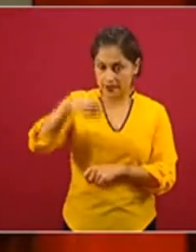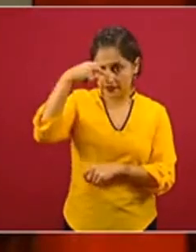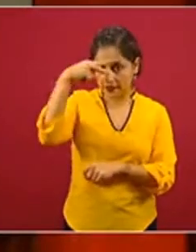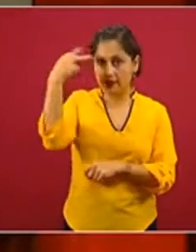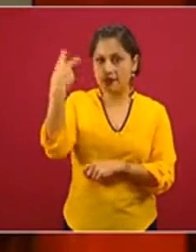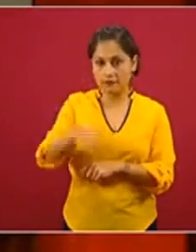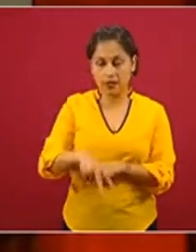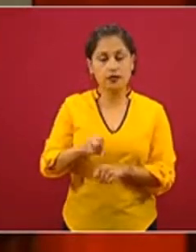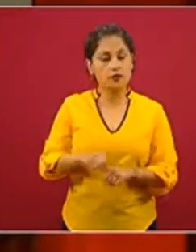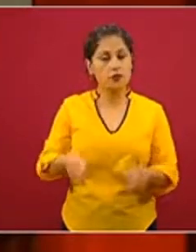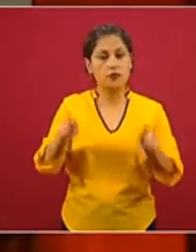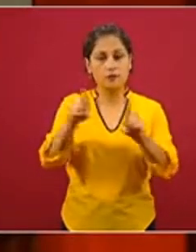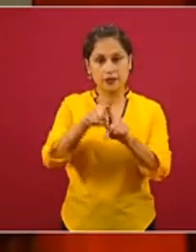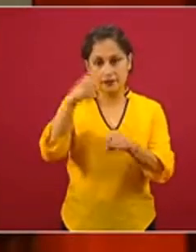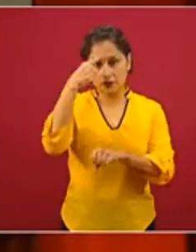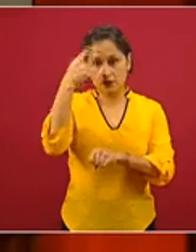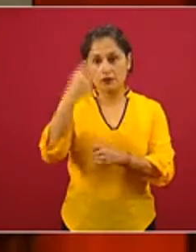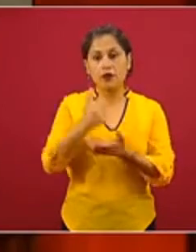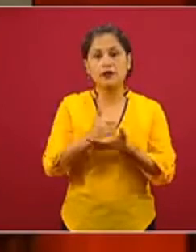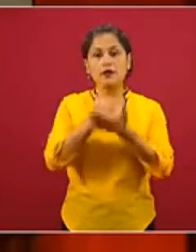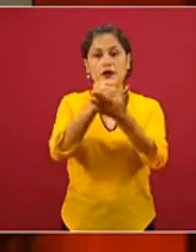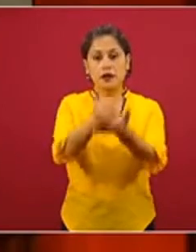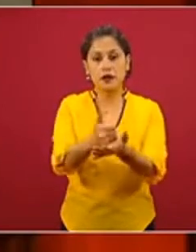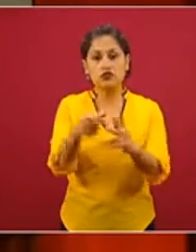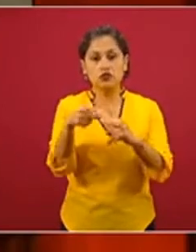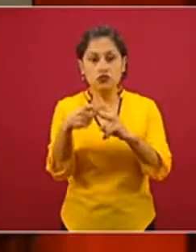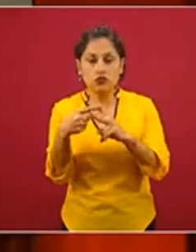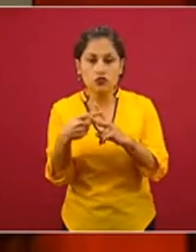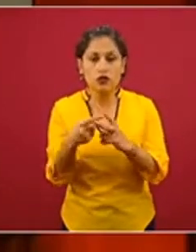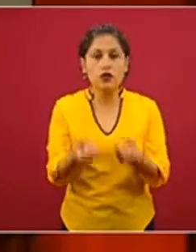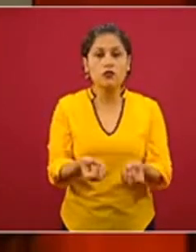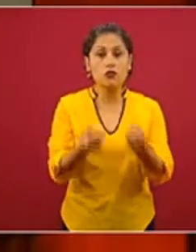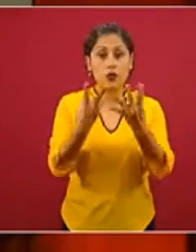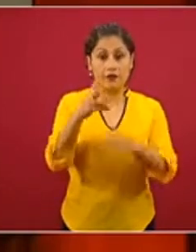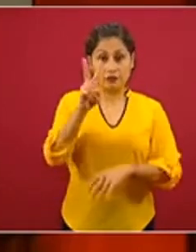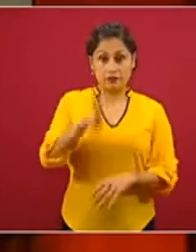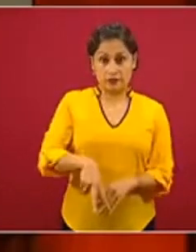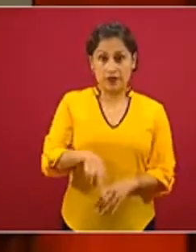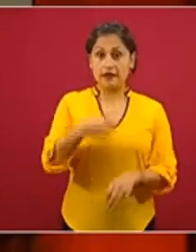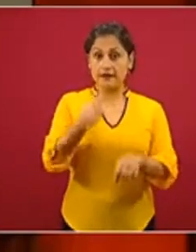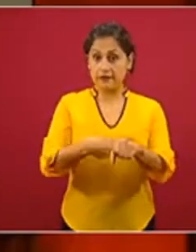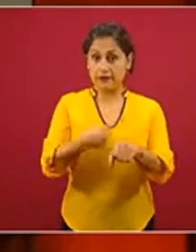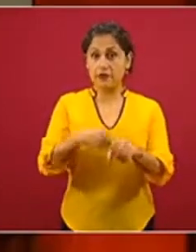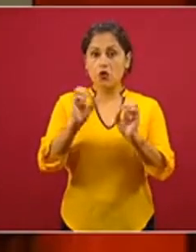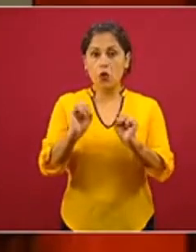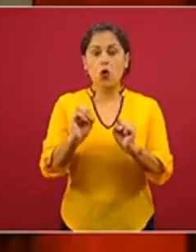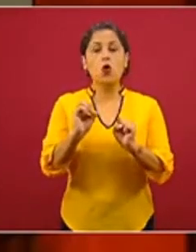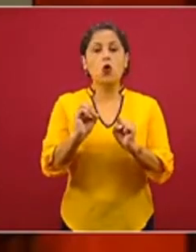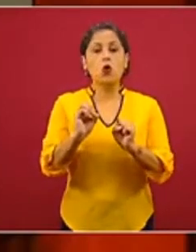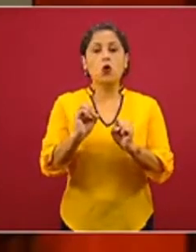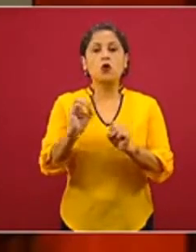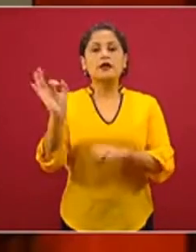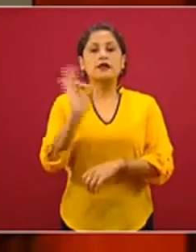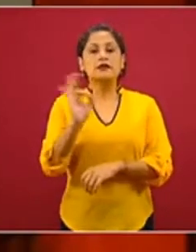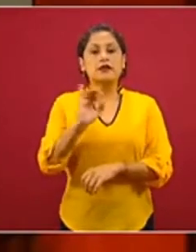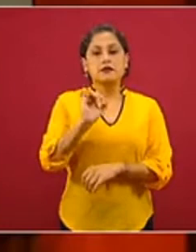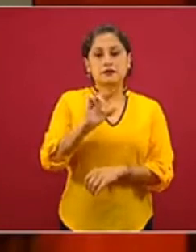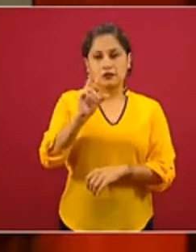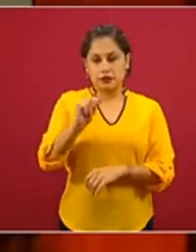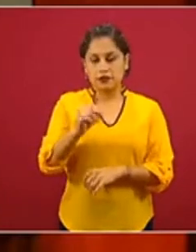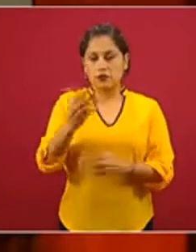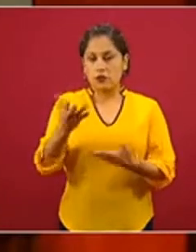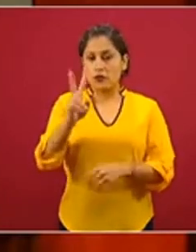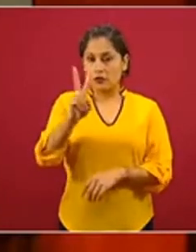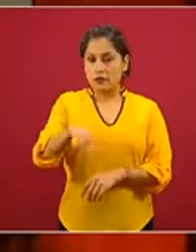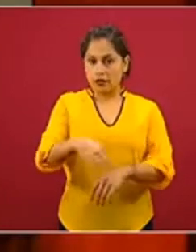permitan identificar estadísticas o cargas más reales o más cercanas a lo que en su momento realmente puede